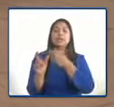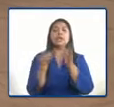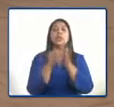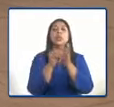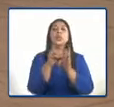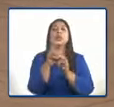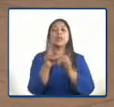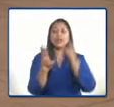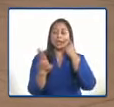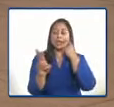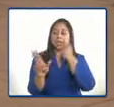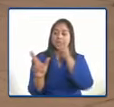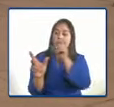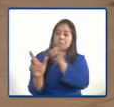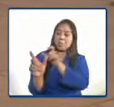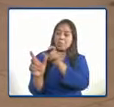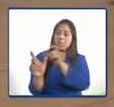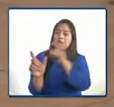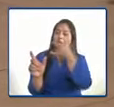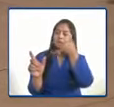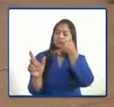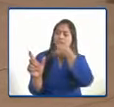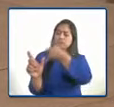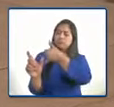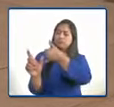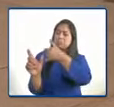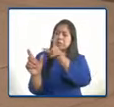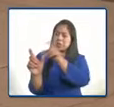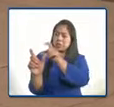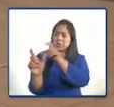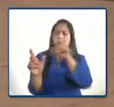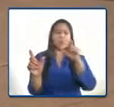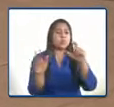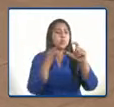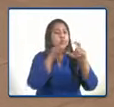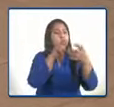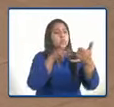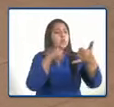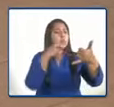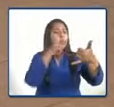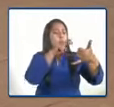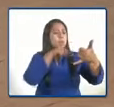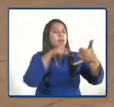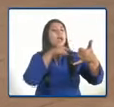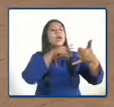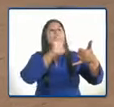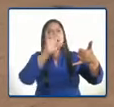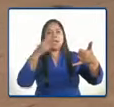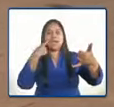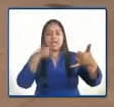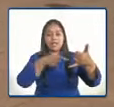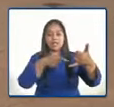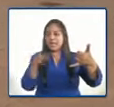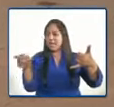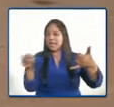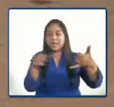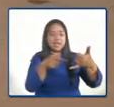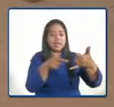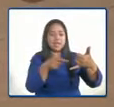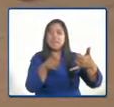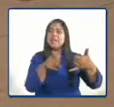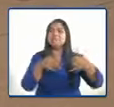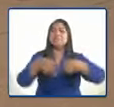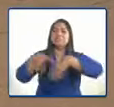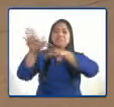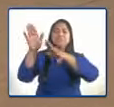QR y compararlo para ver si es la información verídica del pasajero que tiene en el automóvil en ese momento que